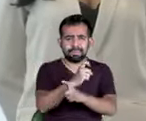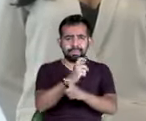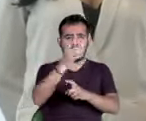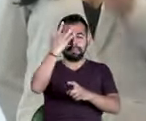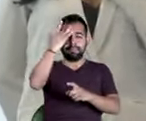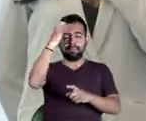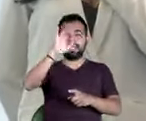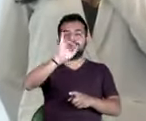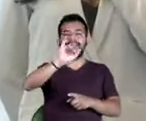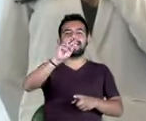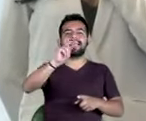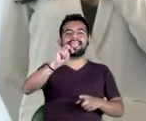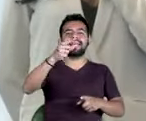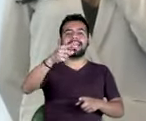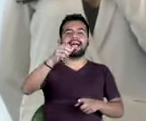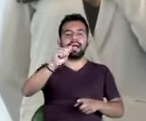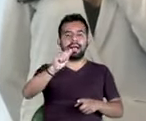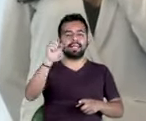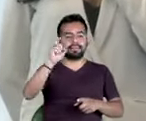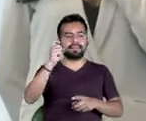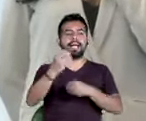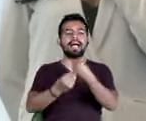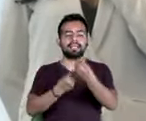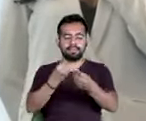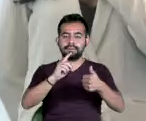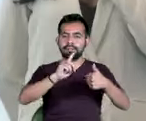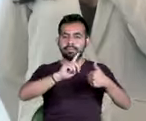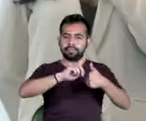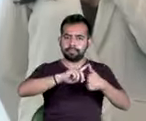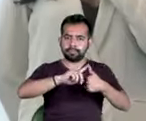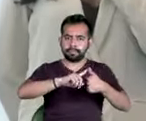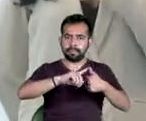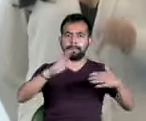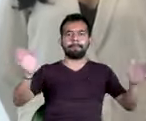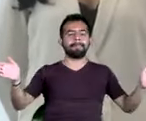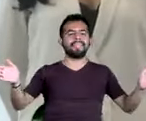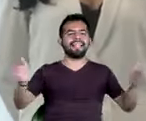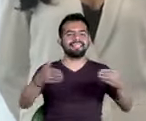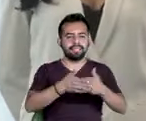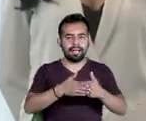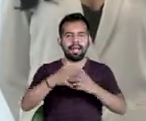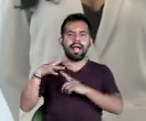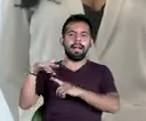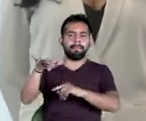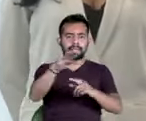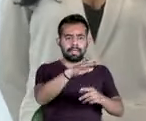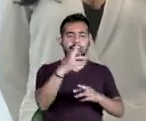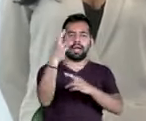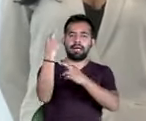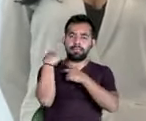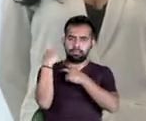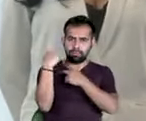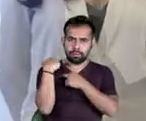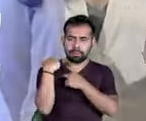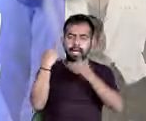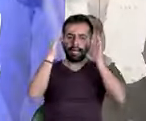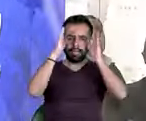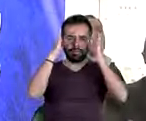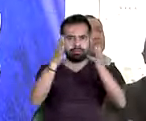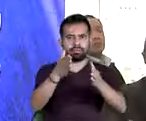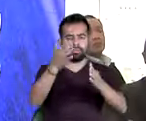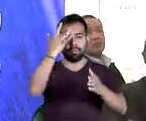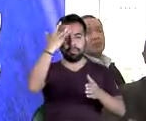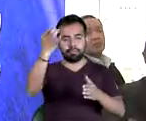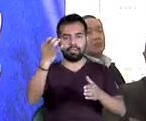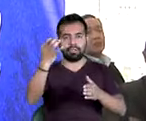y debemos hacer al menos tres cosas a la vez. Número uno, el cierre ambientalmente responsable del INGA. Eso pasa por al menos